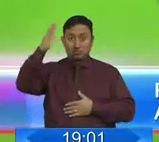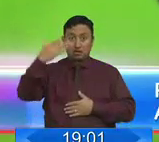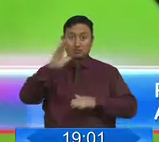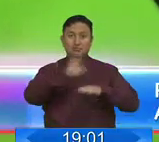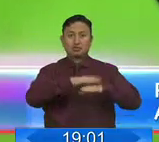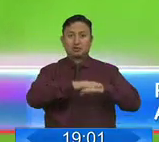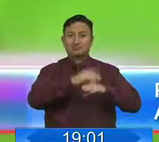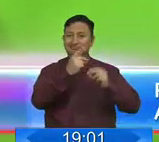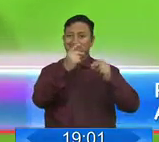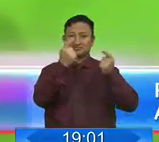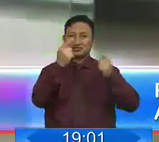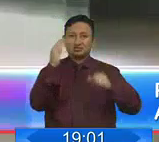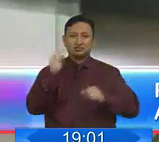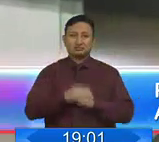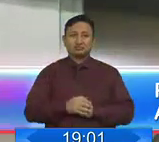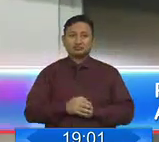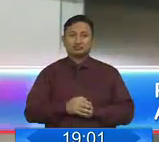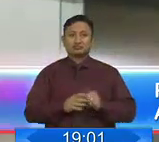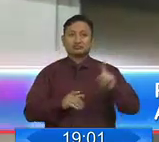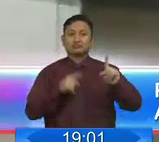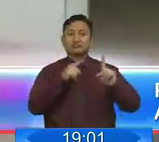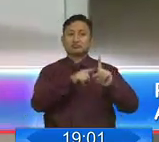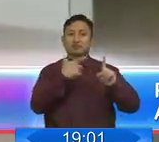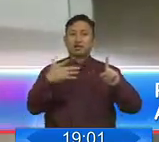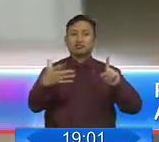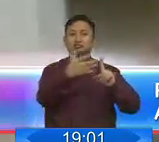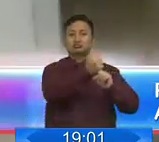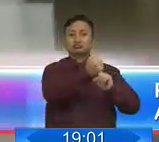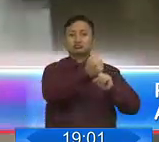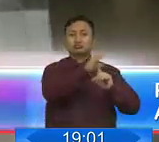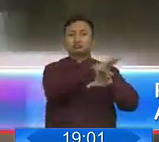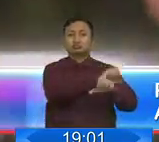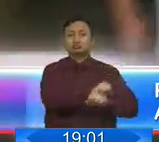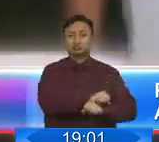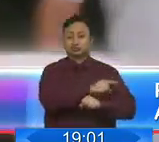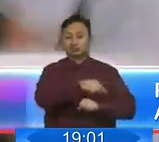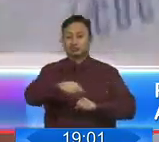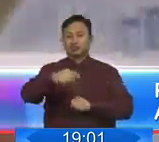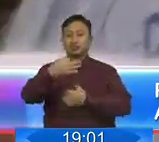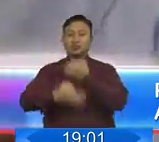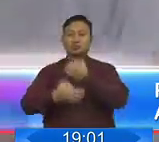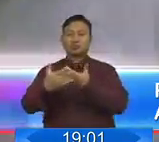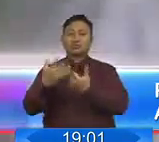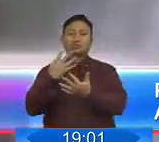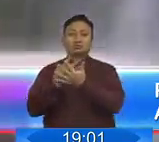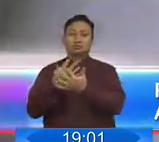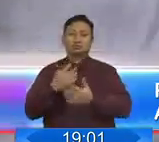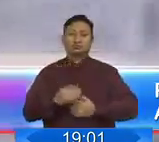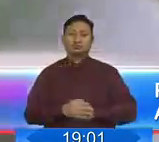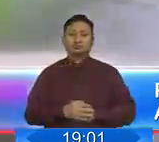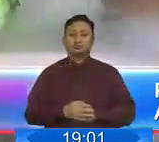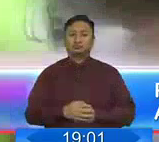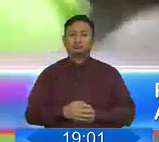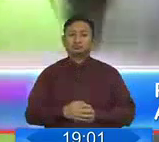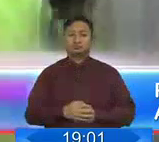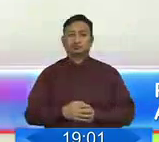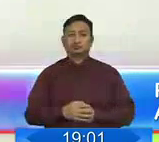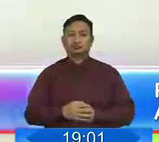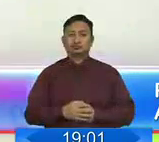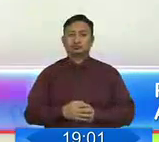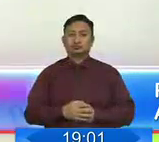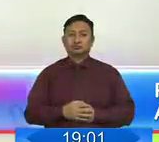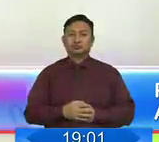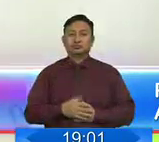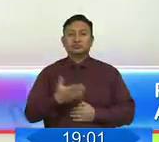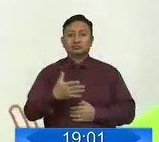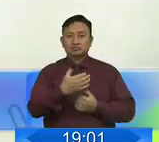de manera inmediata, logrando la aprehensión del taxista para ponerlo a órdenes de las autoridades judiciales correspondientes. Tenemos